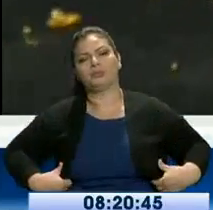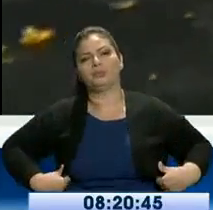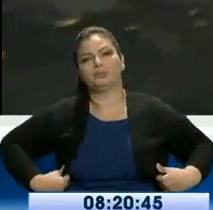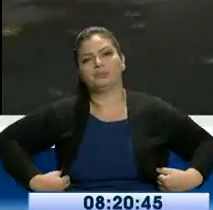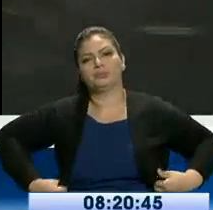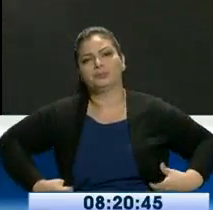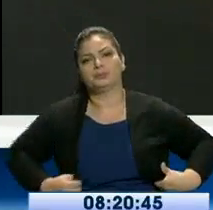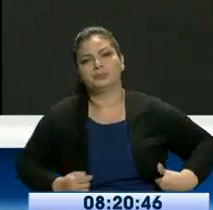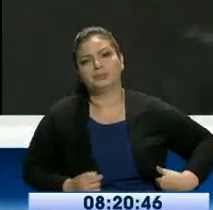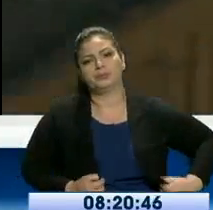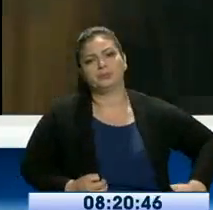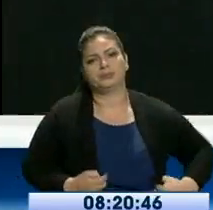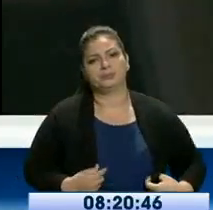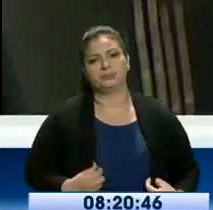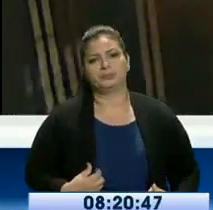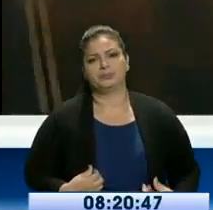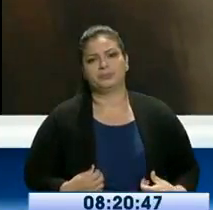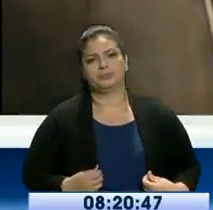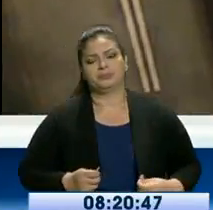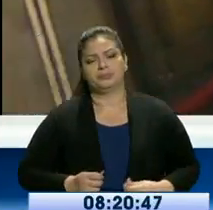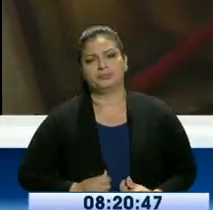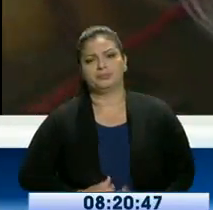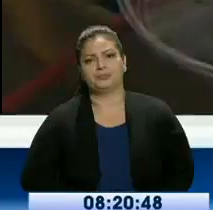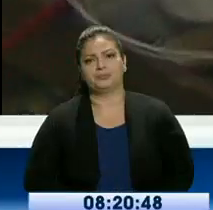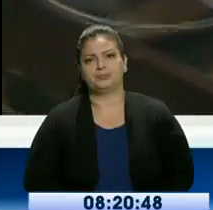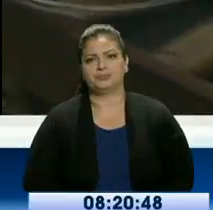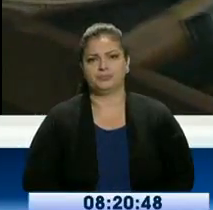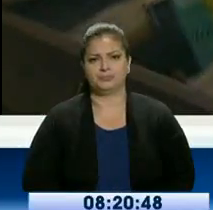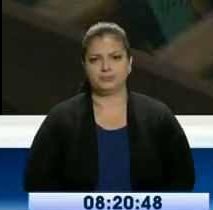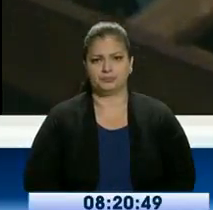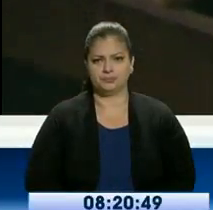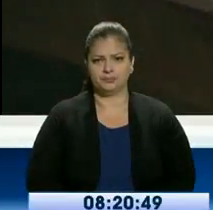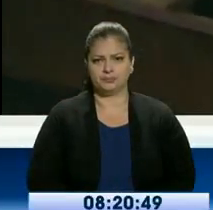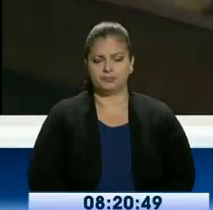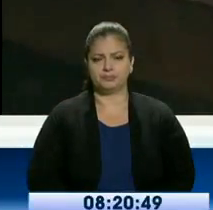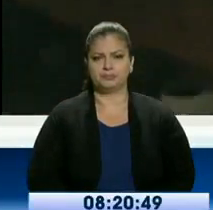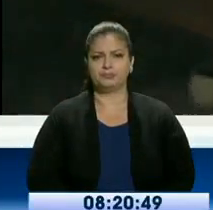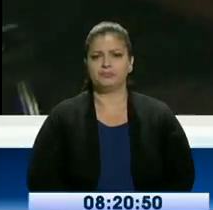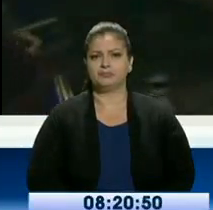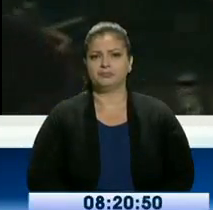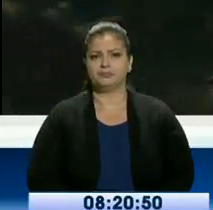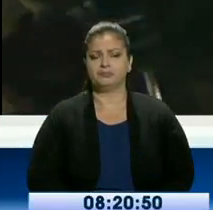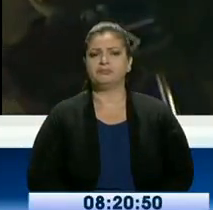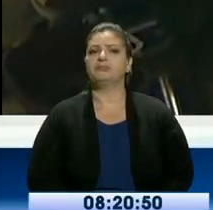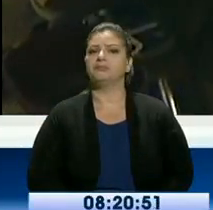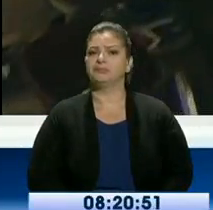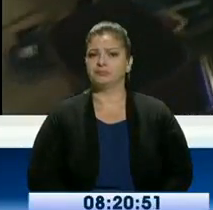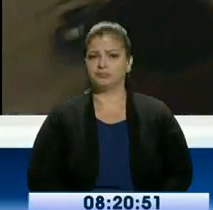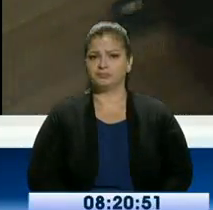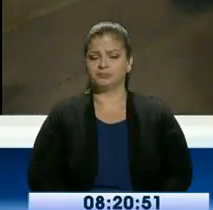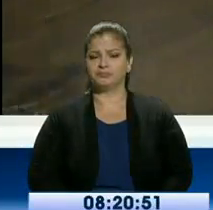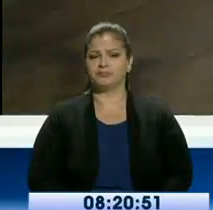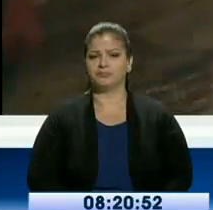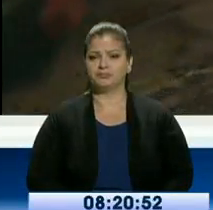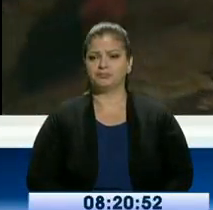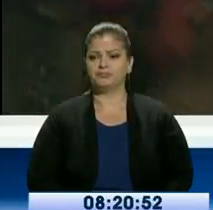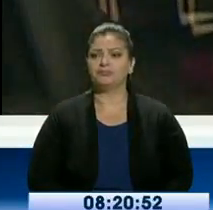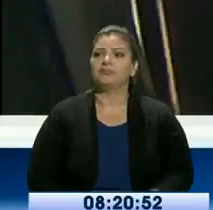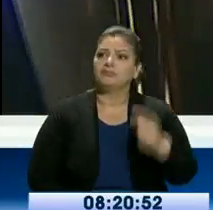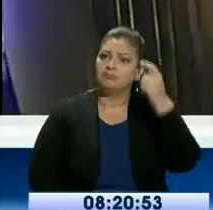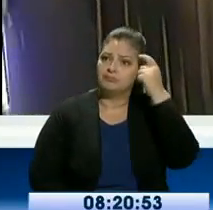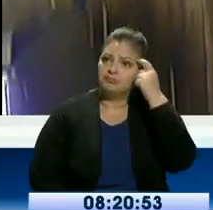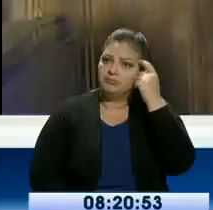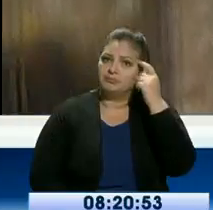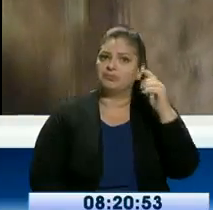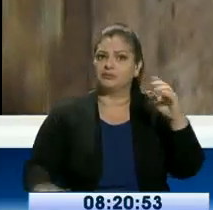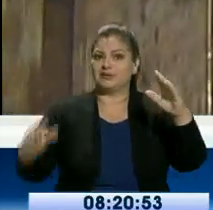de uno. Ustedes pensaban que la casa se le iba a desplomar, porque ya prácticamente un poco más y cae en la casa de la otra vecina. Sí, sí, le